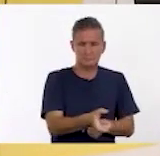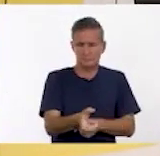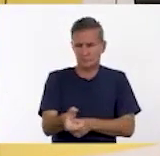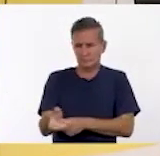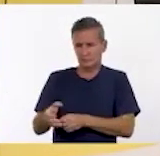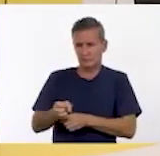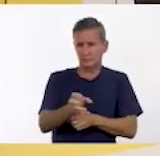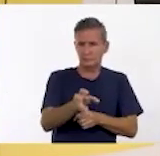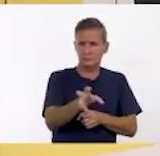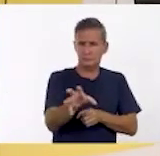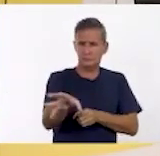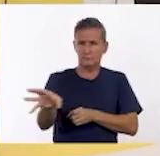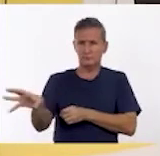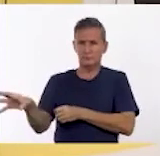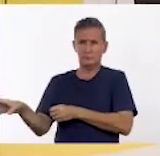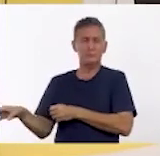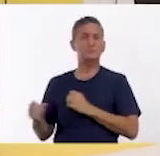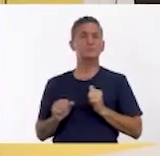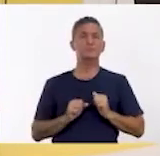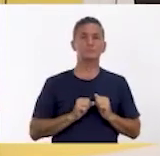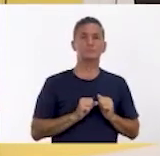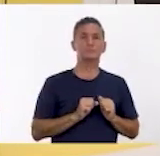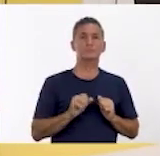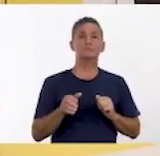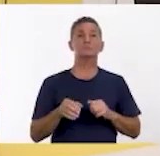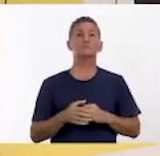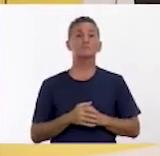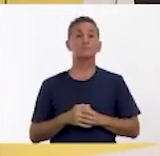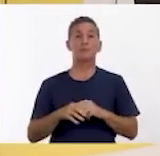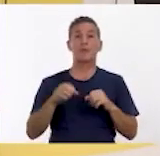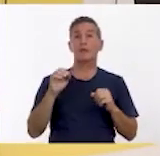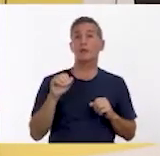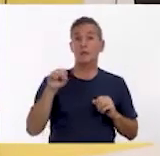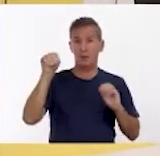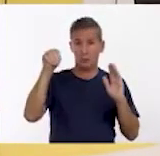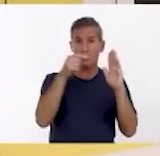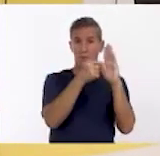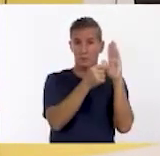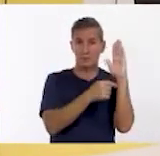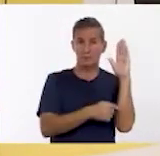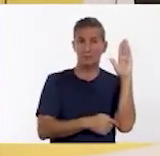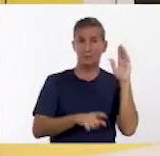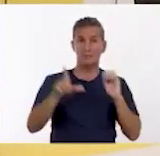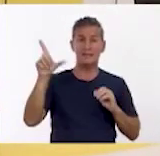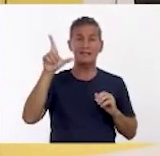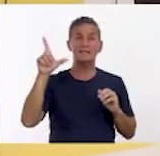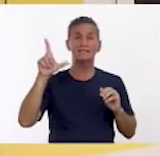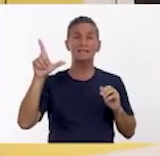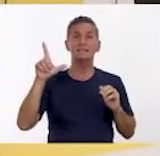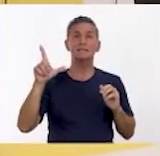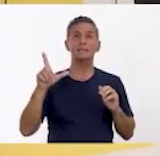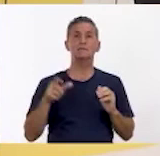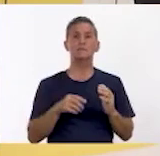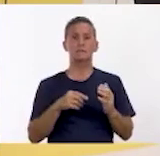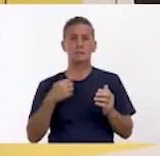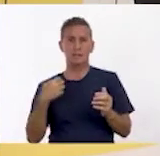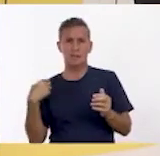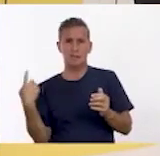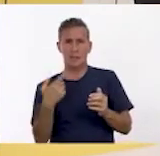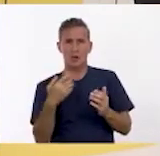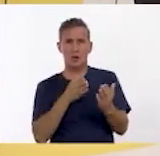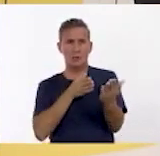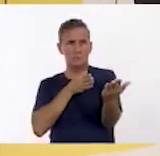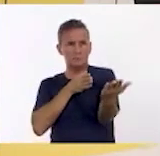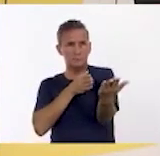agricultura sostenible, planteada en los lineamientos del partido, que son nuestra guía. Por eso planteamos